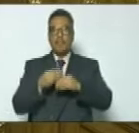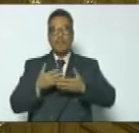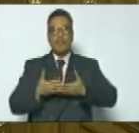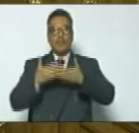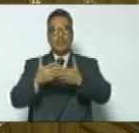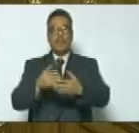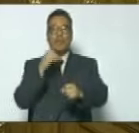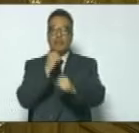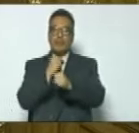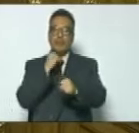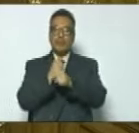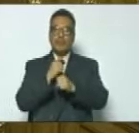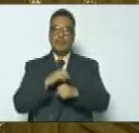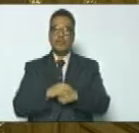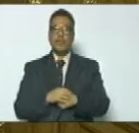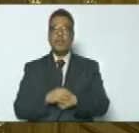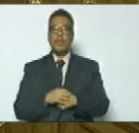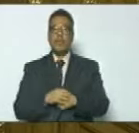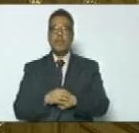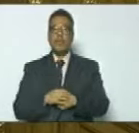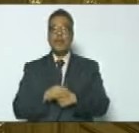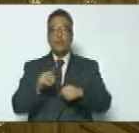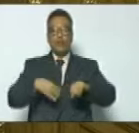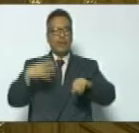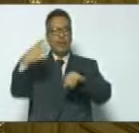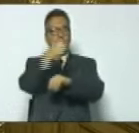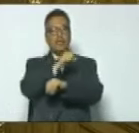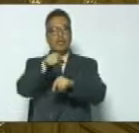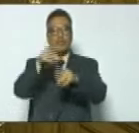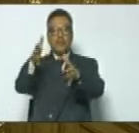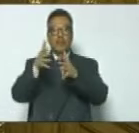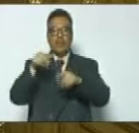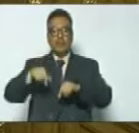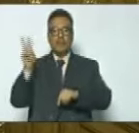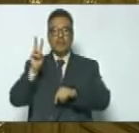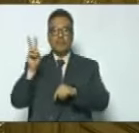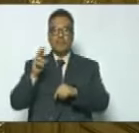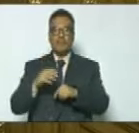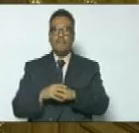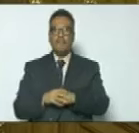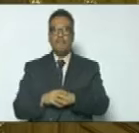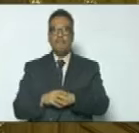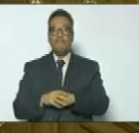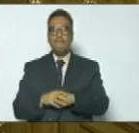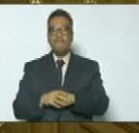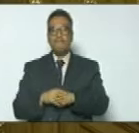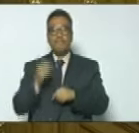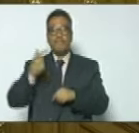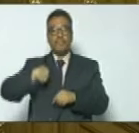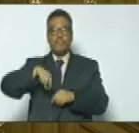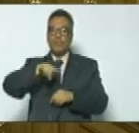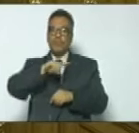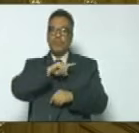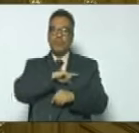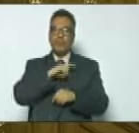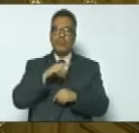dedicación al trabajo, lograron esta victoria aquí en Venezuela. Para nosotros,